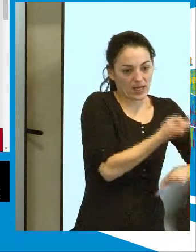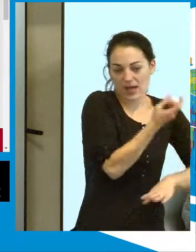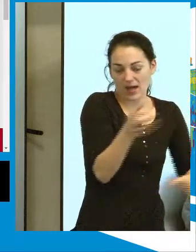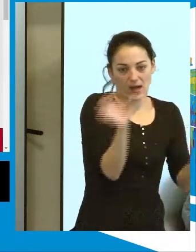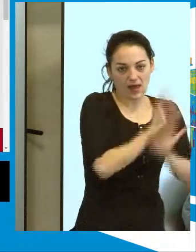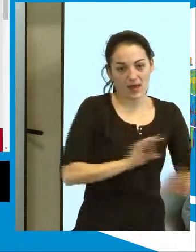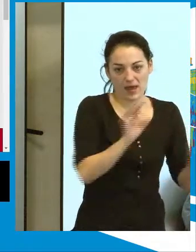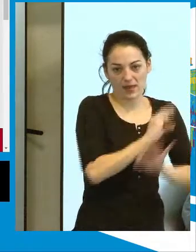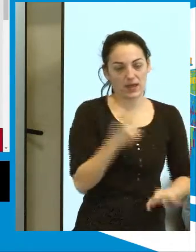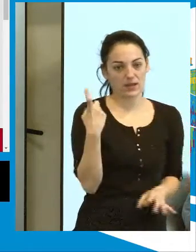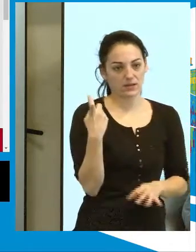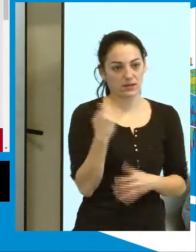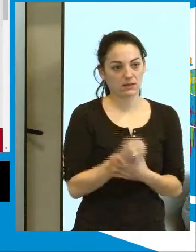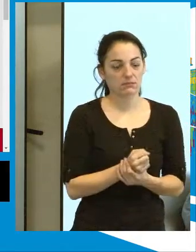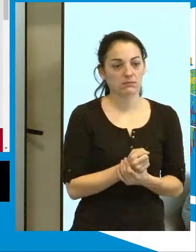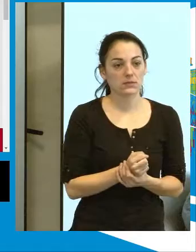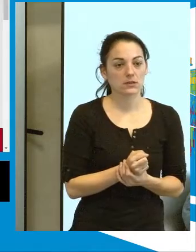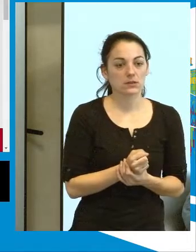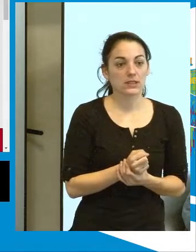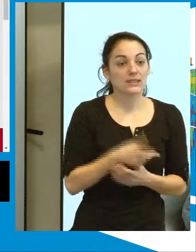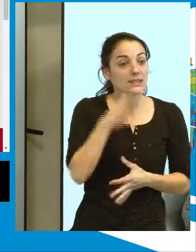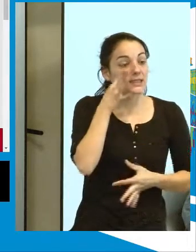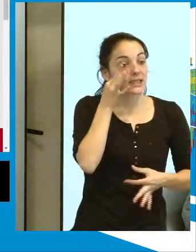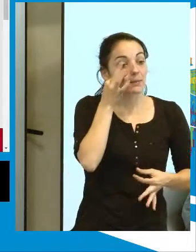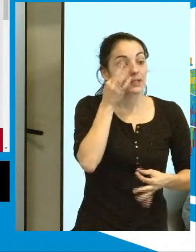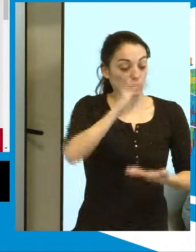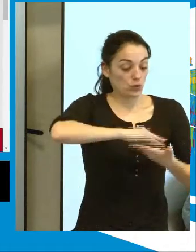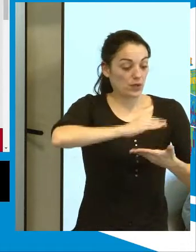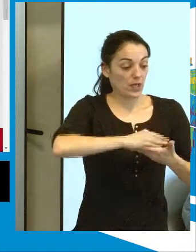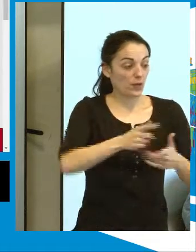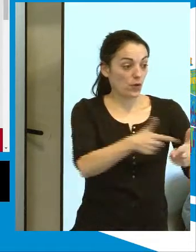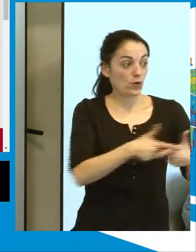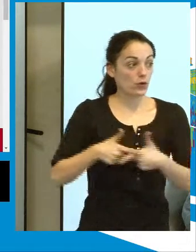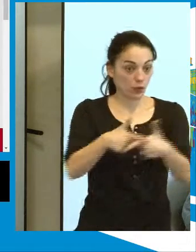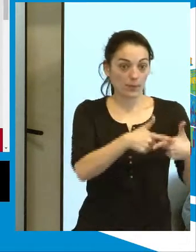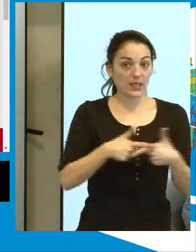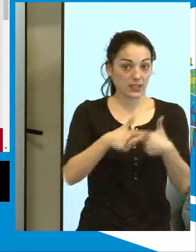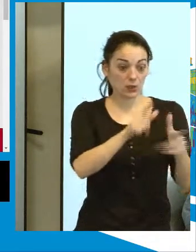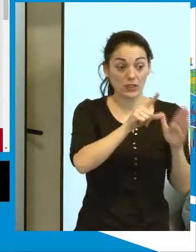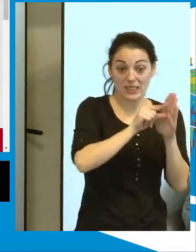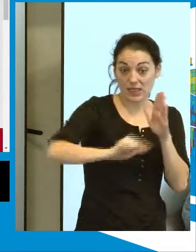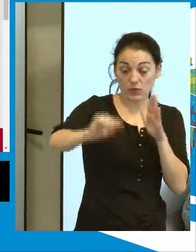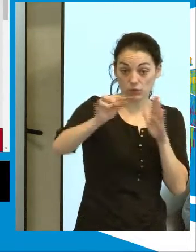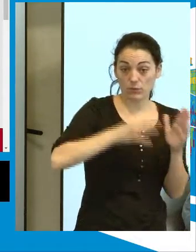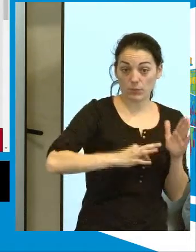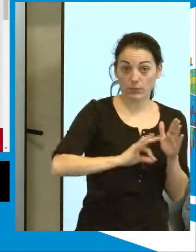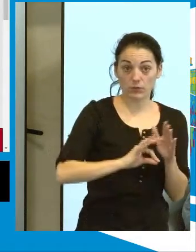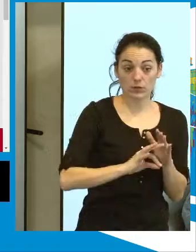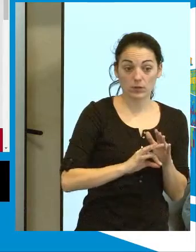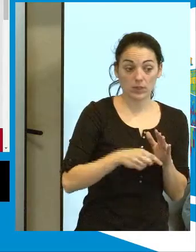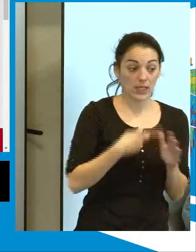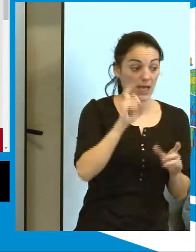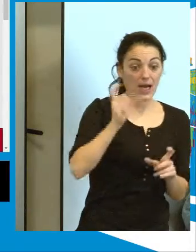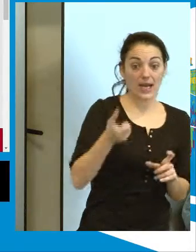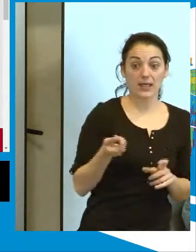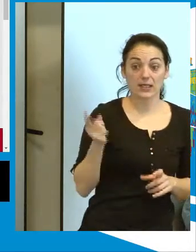funciona directamente en el navegador y, bueno, realmente si fuera un ordenador compartido, podemos salirnos, podemos ir a la